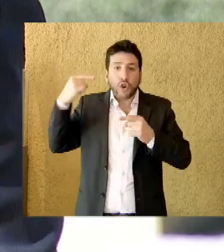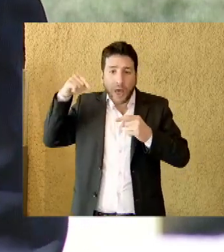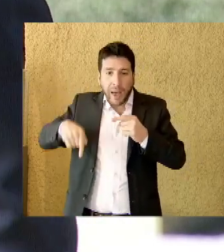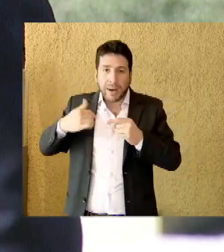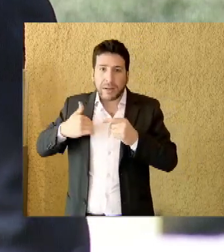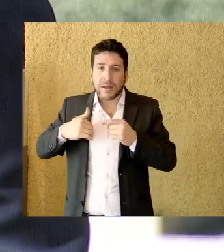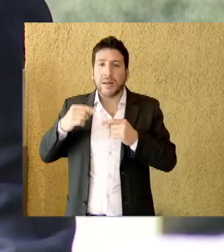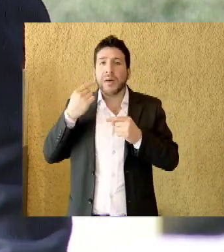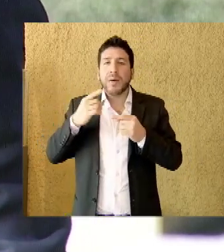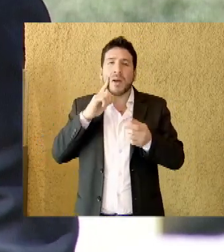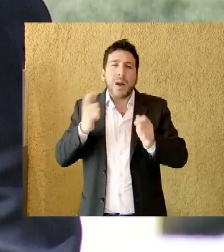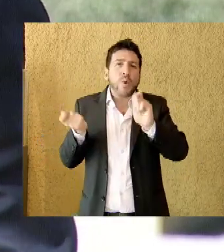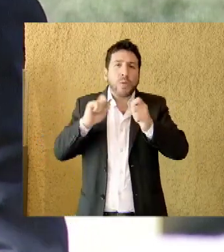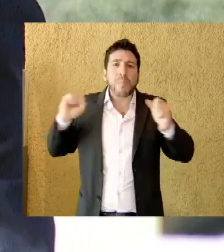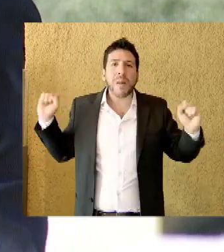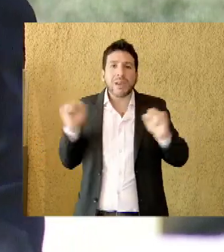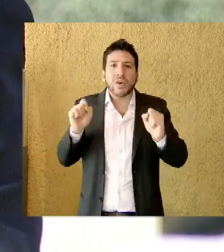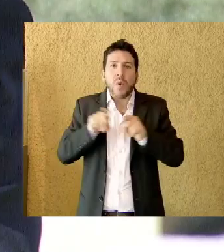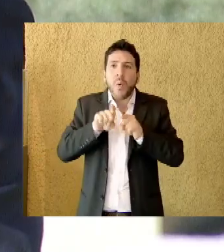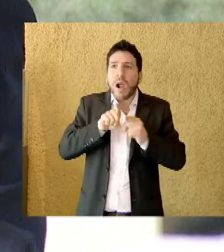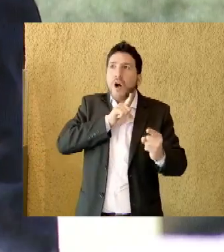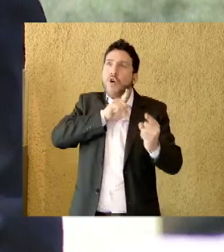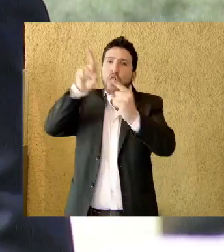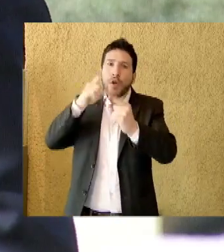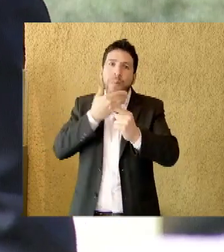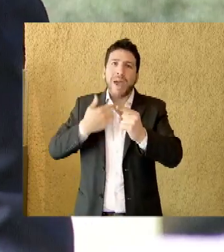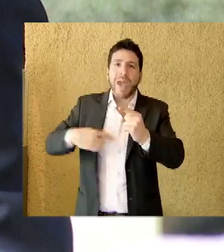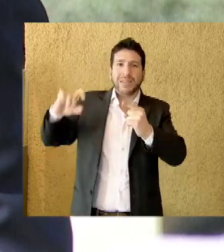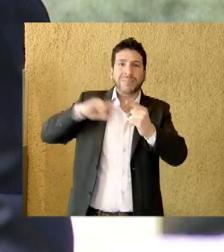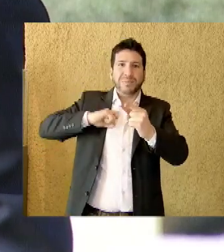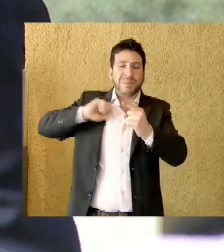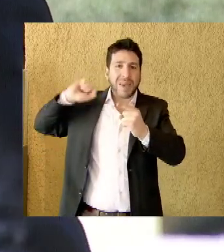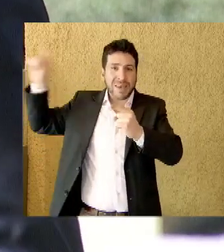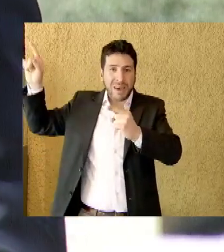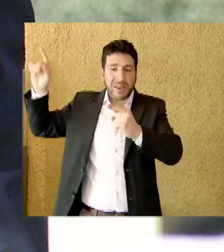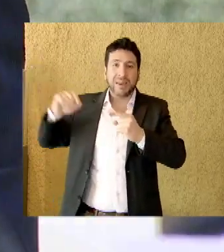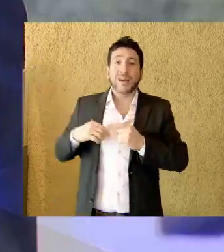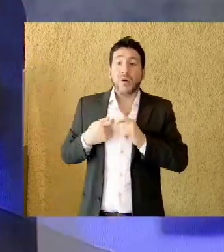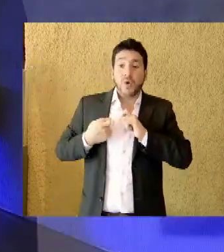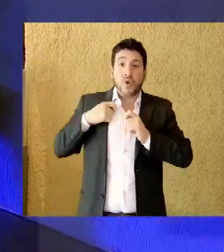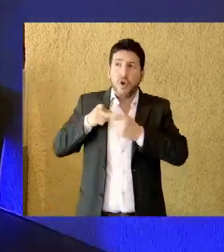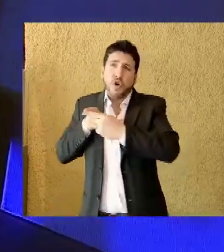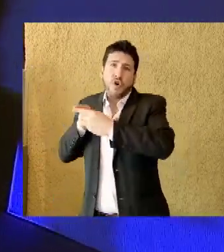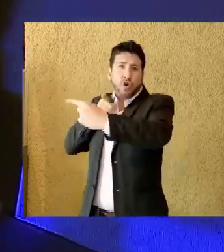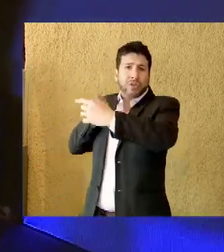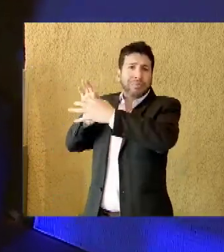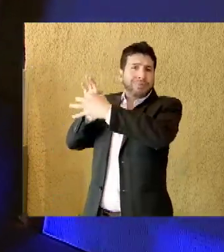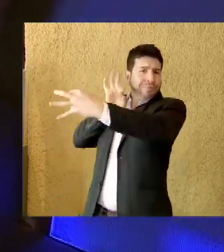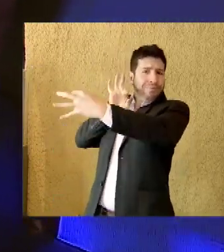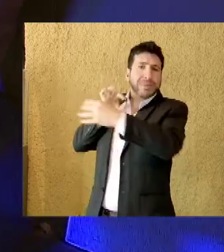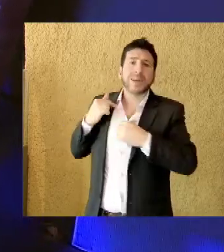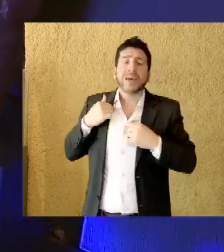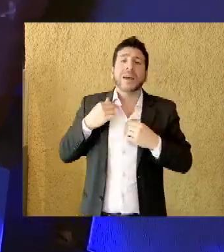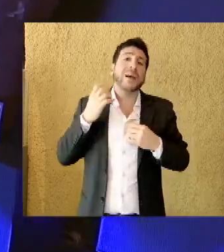de Mayo como un golpe al poder español y, el levantamiento de los criollos no es